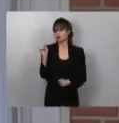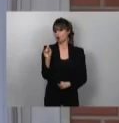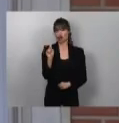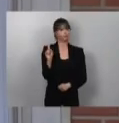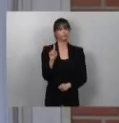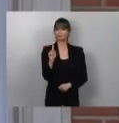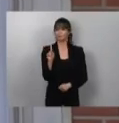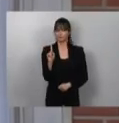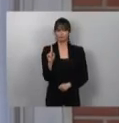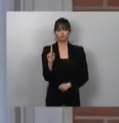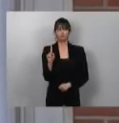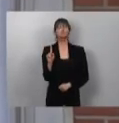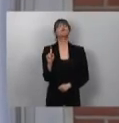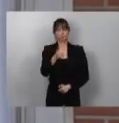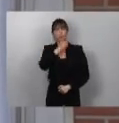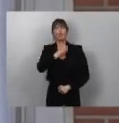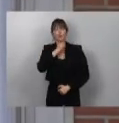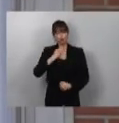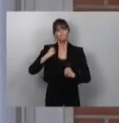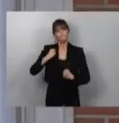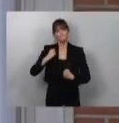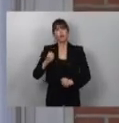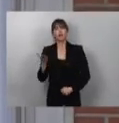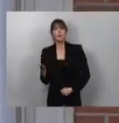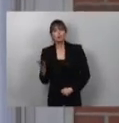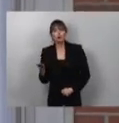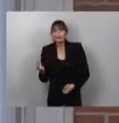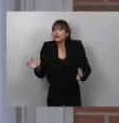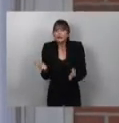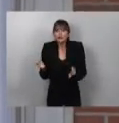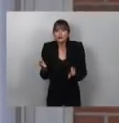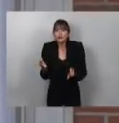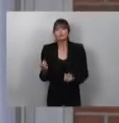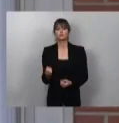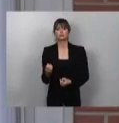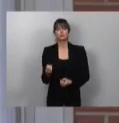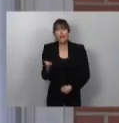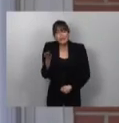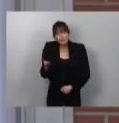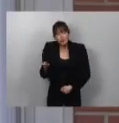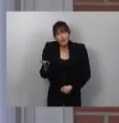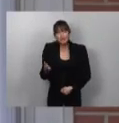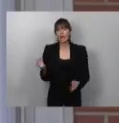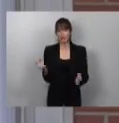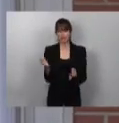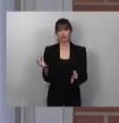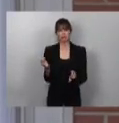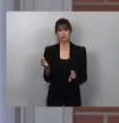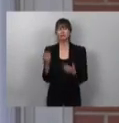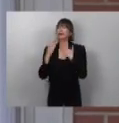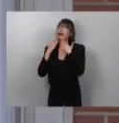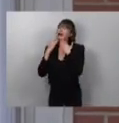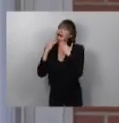el el actual nivel de debate en nuestro parlamento no pero arrojar toda la